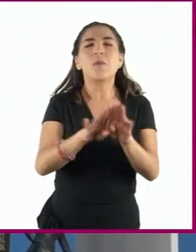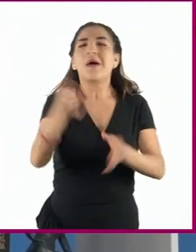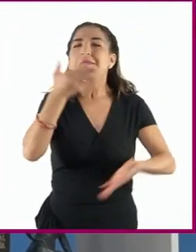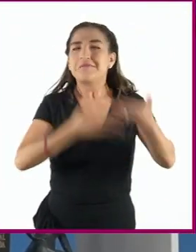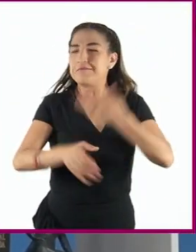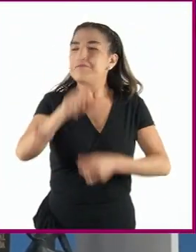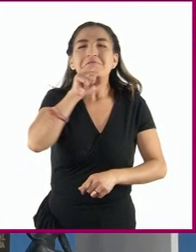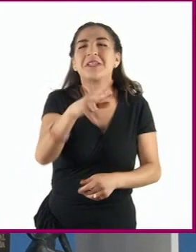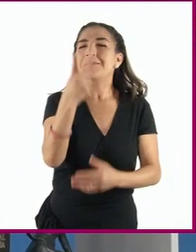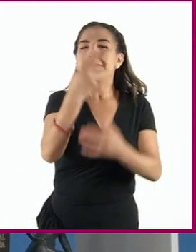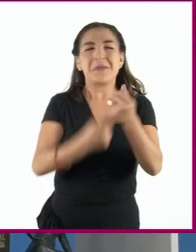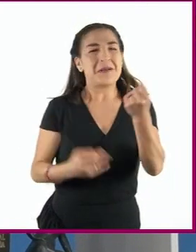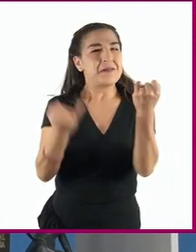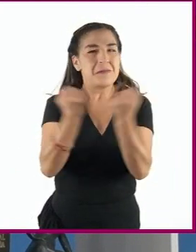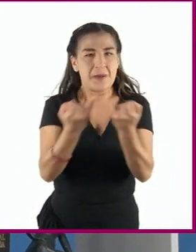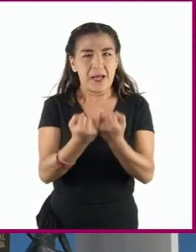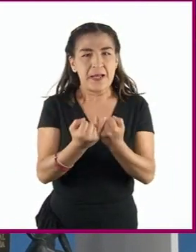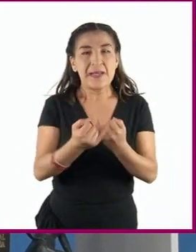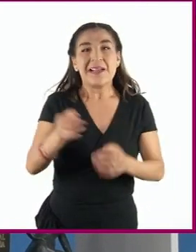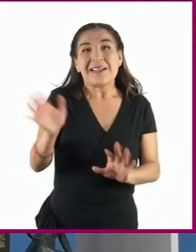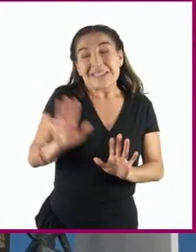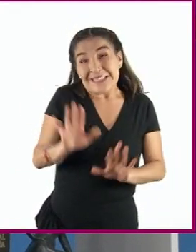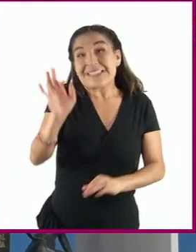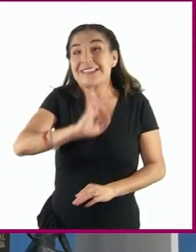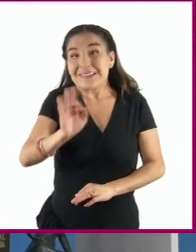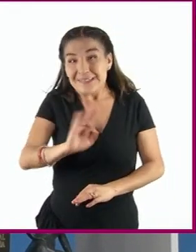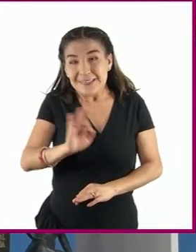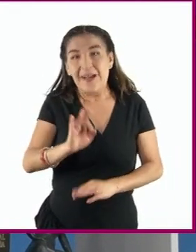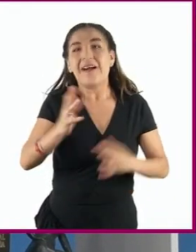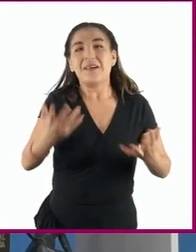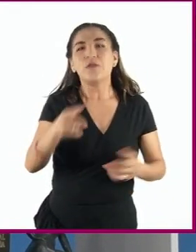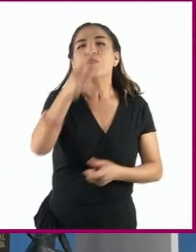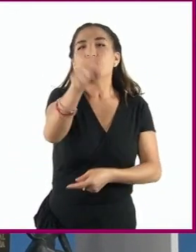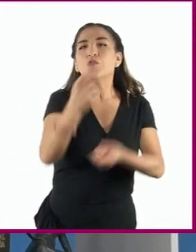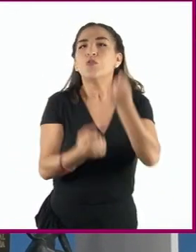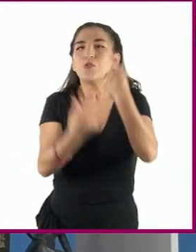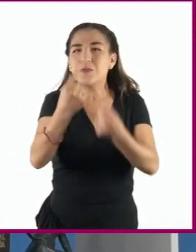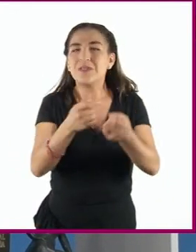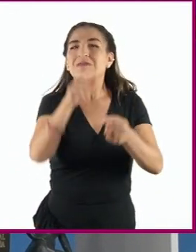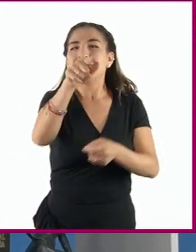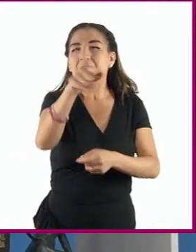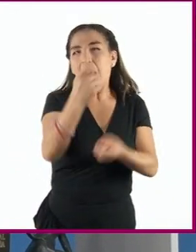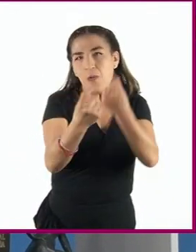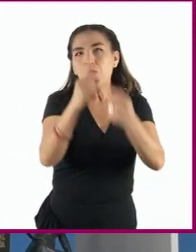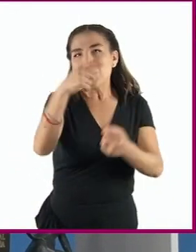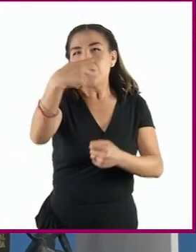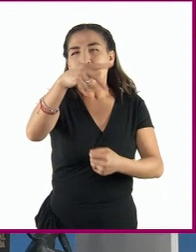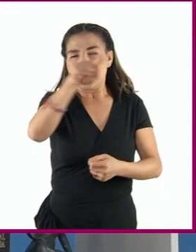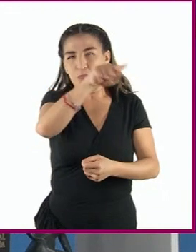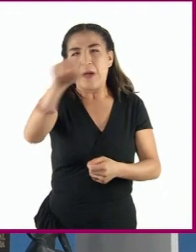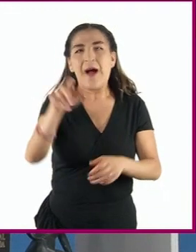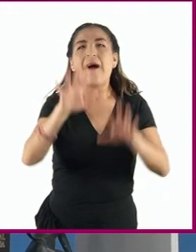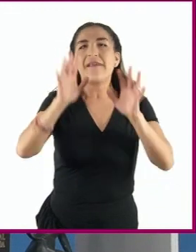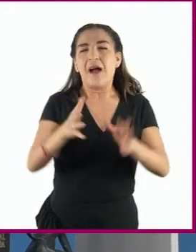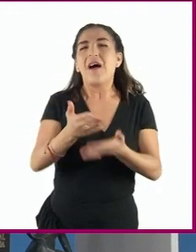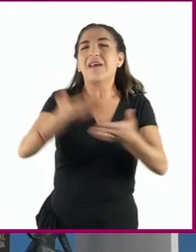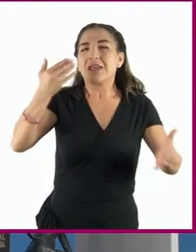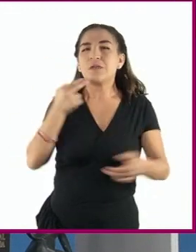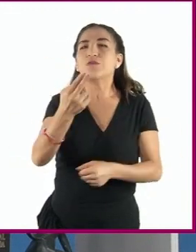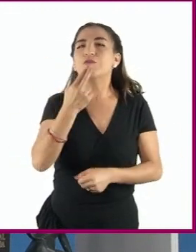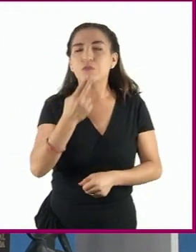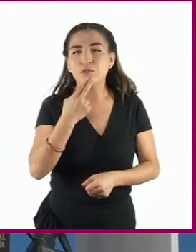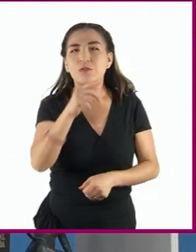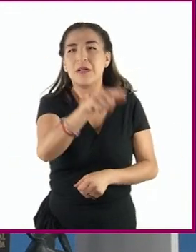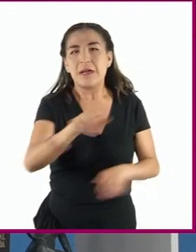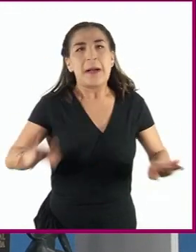pares. Es posible que alguna ocasión ustedes hayan utilizado alguna de estas características sin